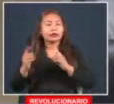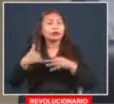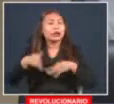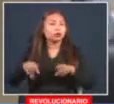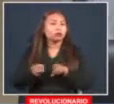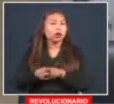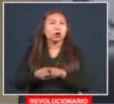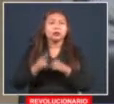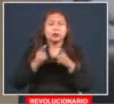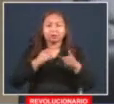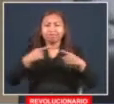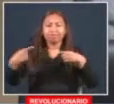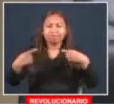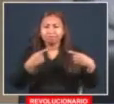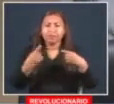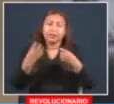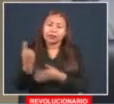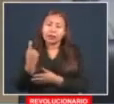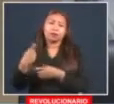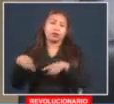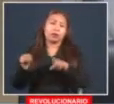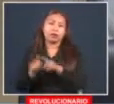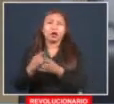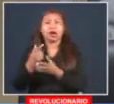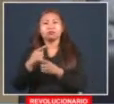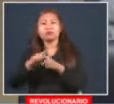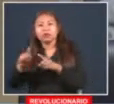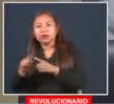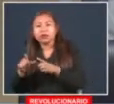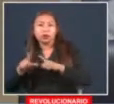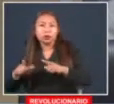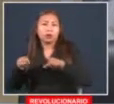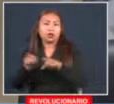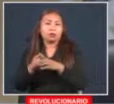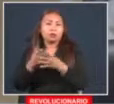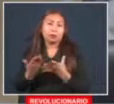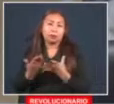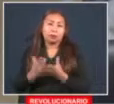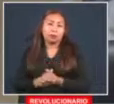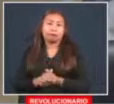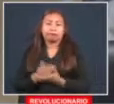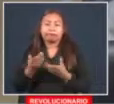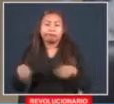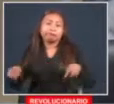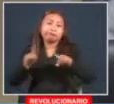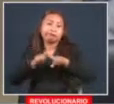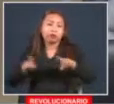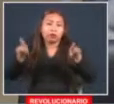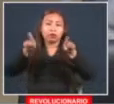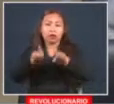que hay divisiones en todos los parlamentos. Sin embargo, creo que hay